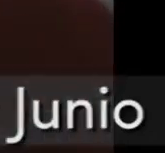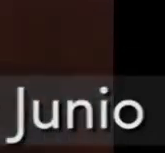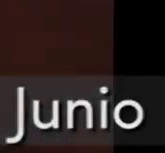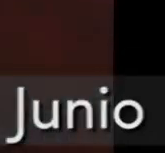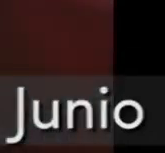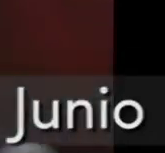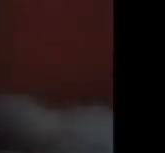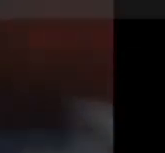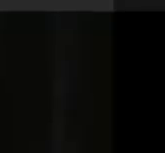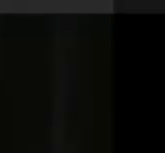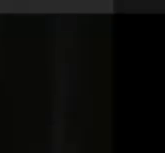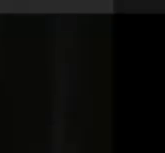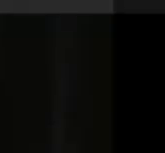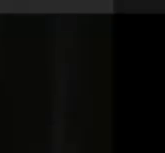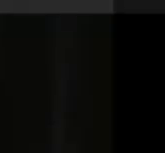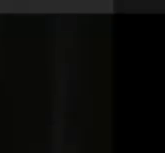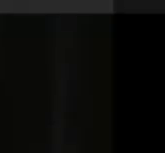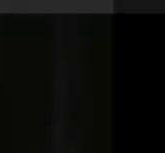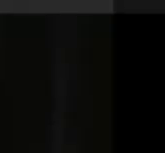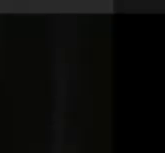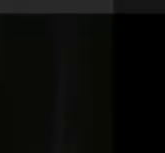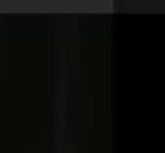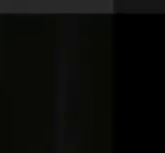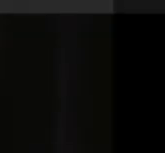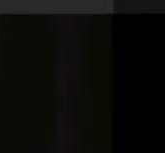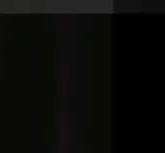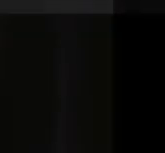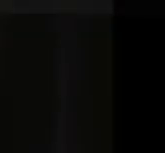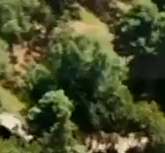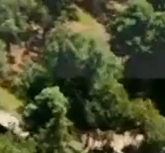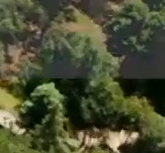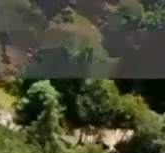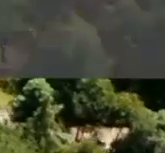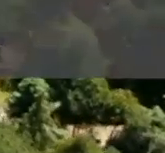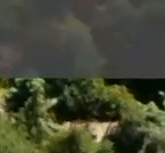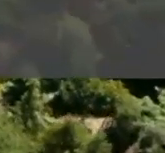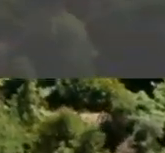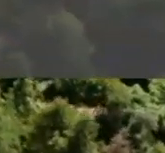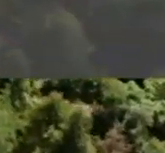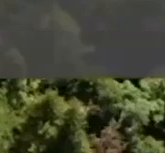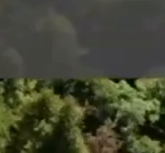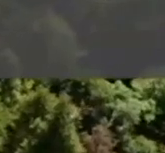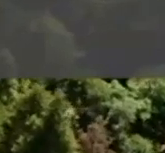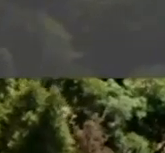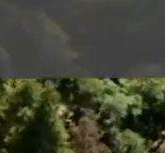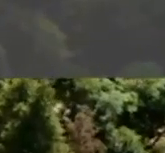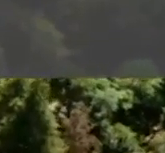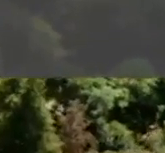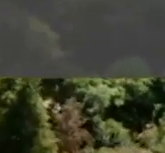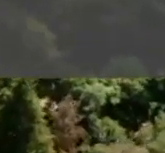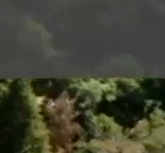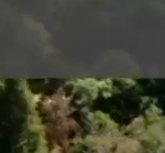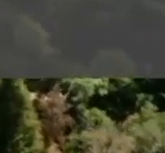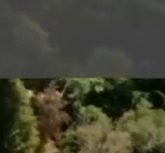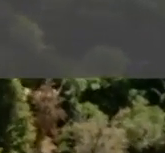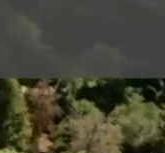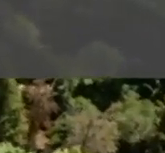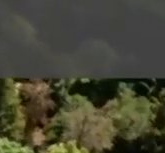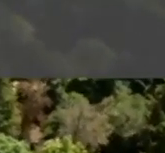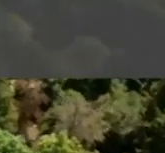al 20 de junio. Funciones, 4 y 6 de la tarde. Sala de Arte Miguel N. Lira, Jardín Botánico de